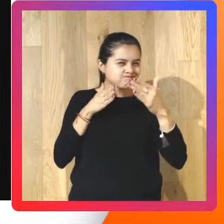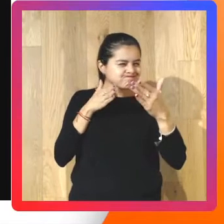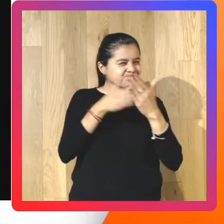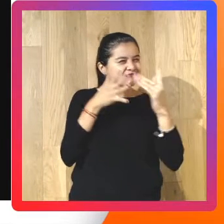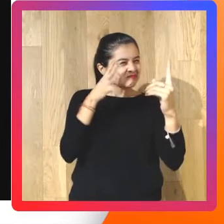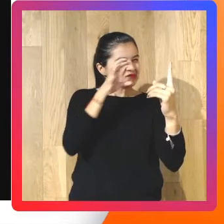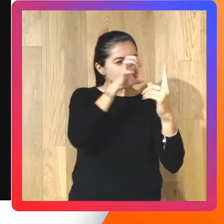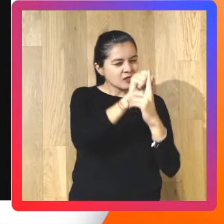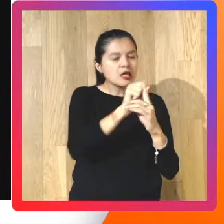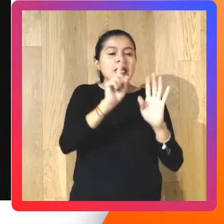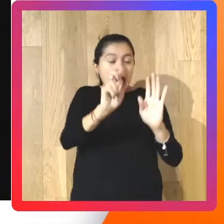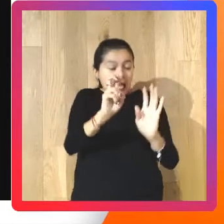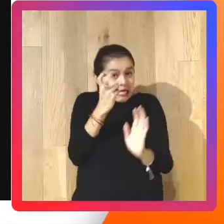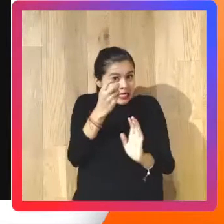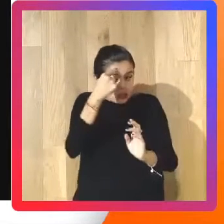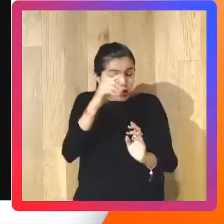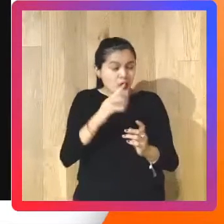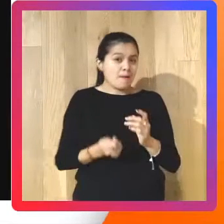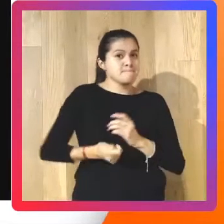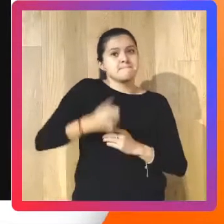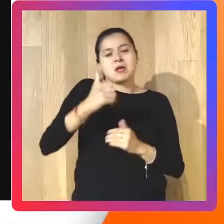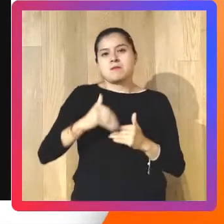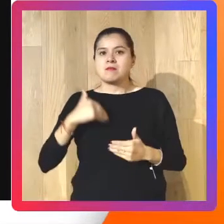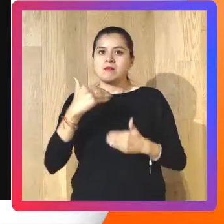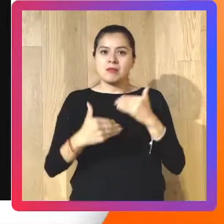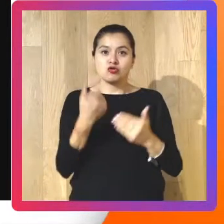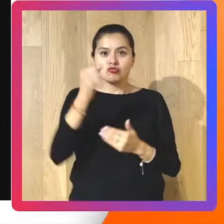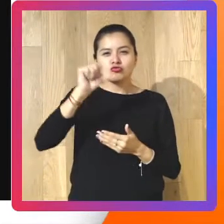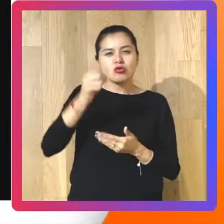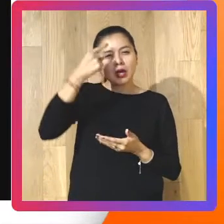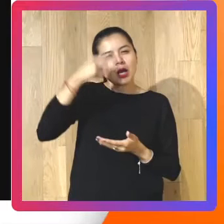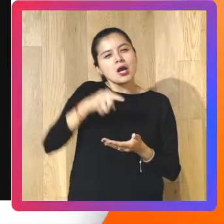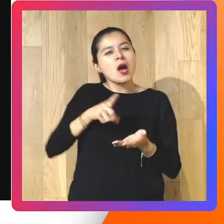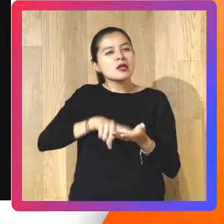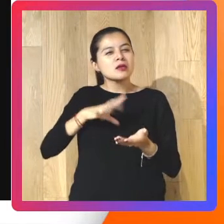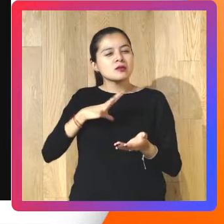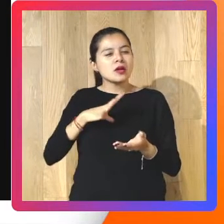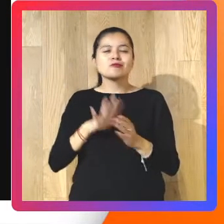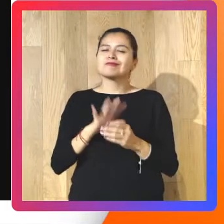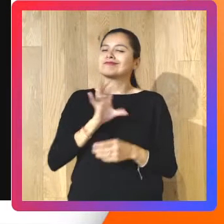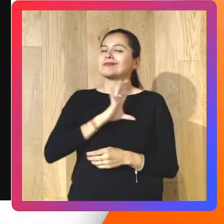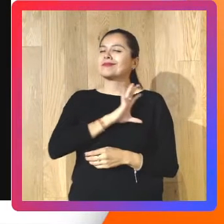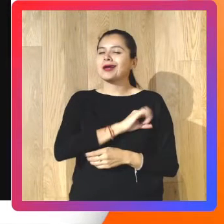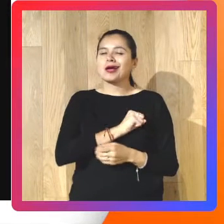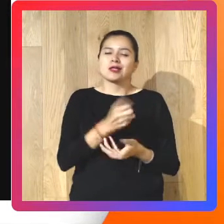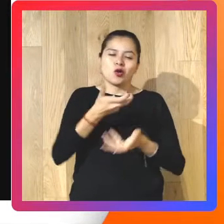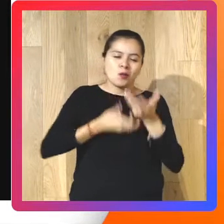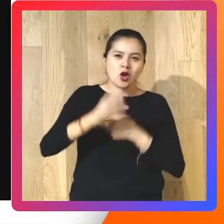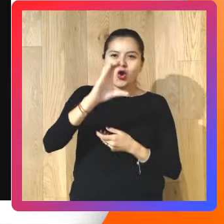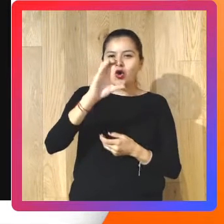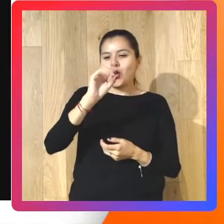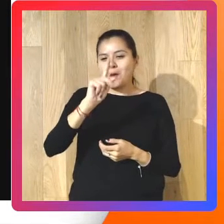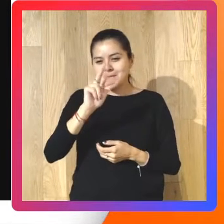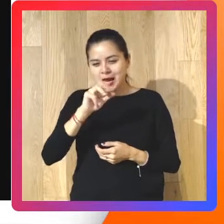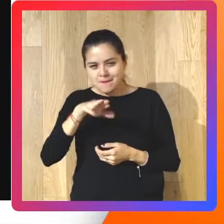el primer paso. Vamos, creo yo, y eso, por eso venimos a esta reunión al diálogo y me encanta compartirla con Coparmex, con